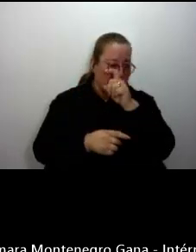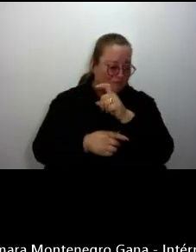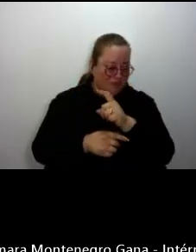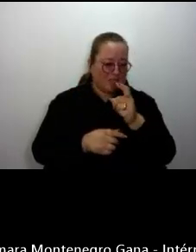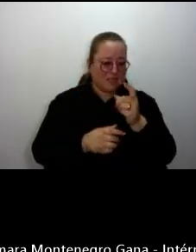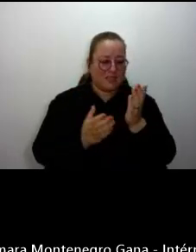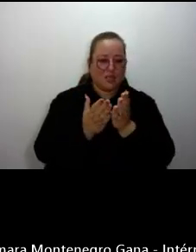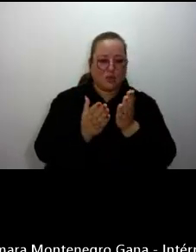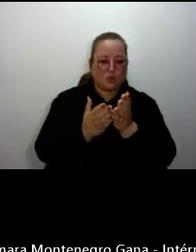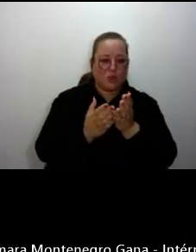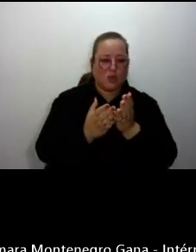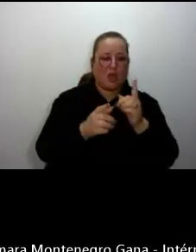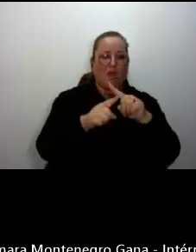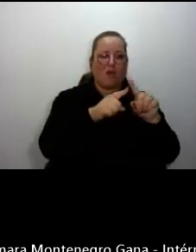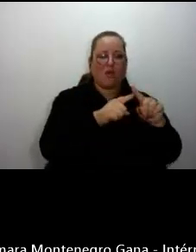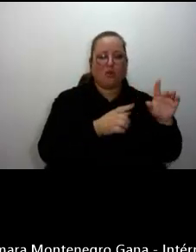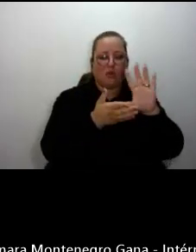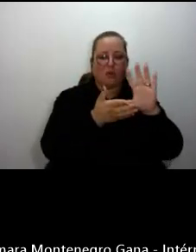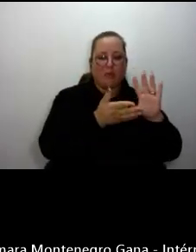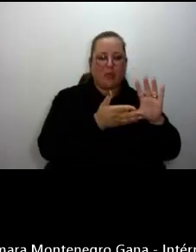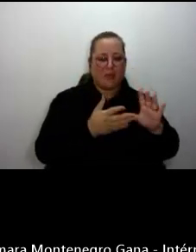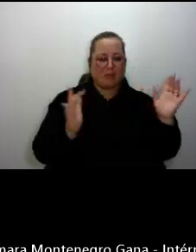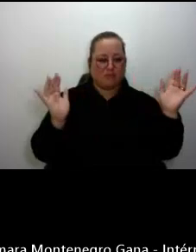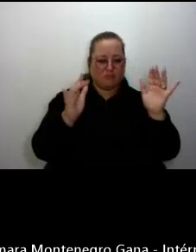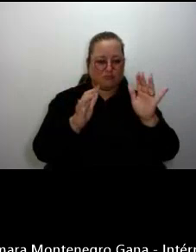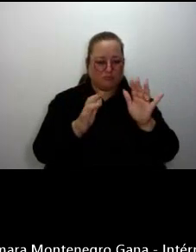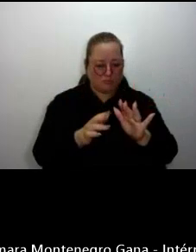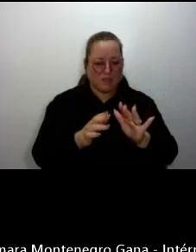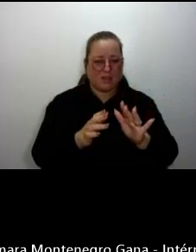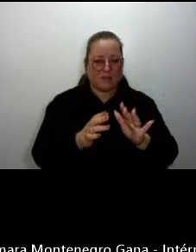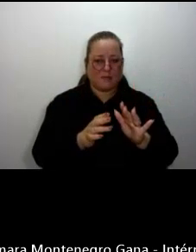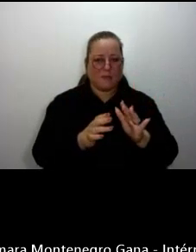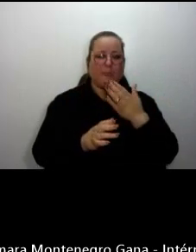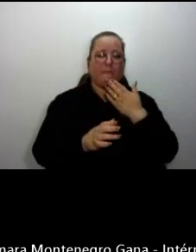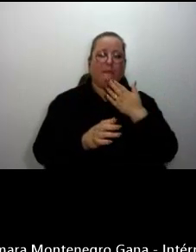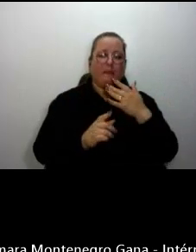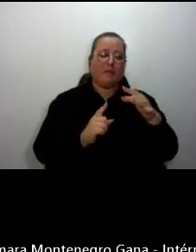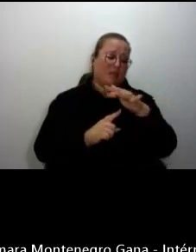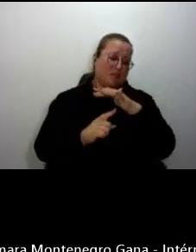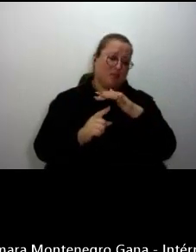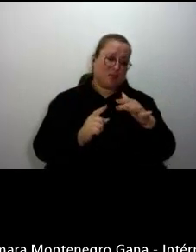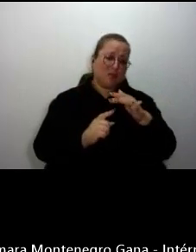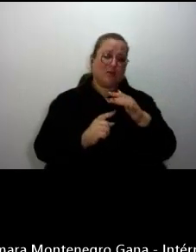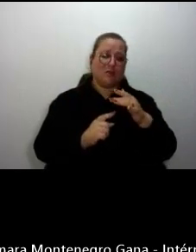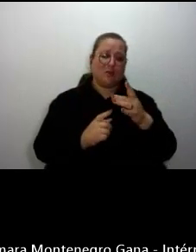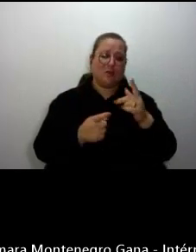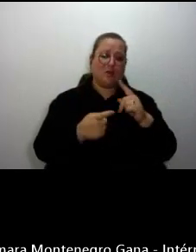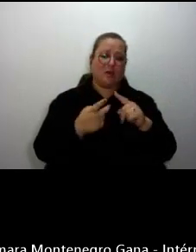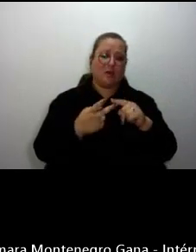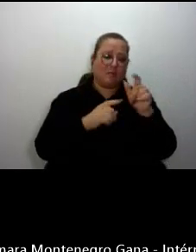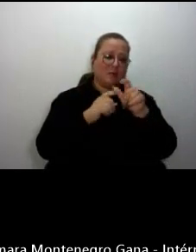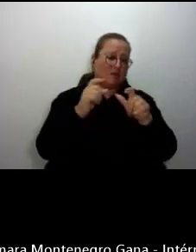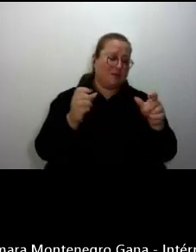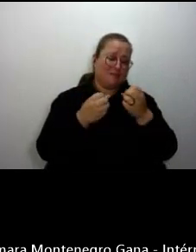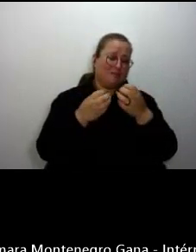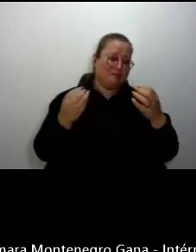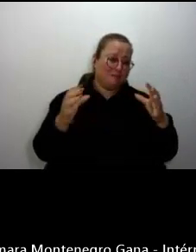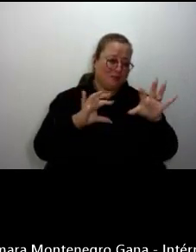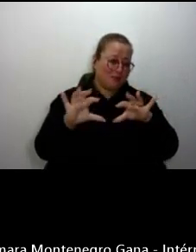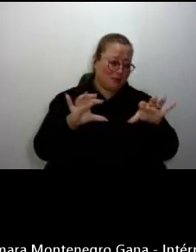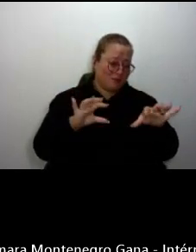la migración que tiene también todas sus condicionantes como el duelo migratorio, etcétera, un montón de